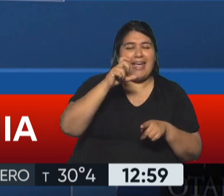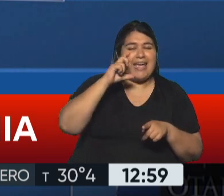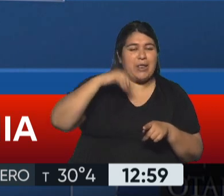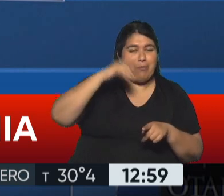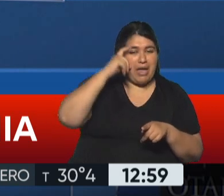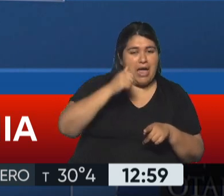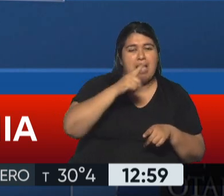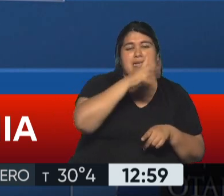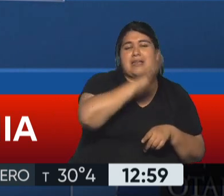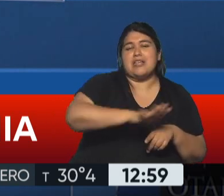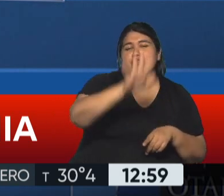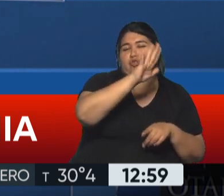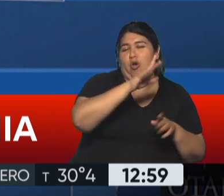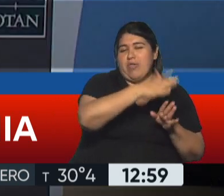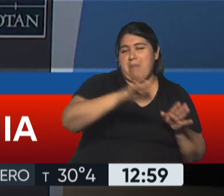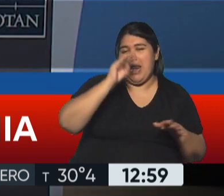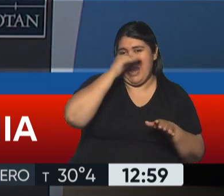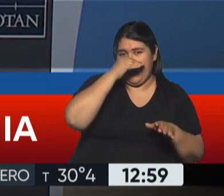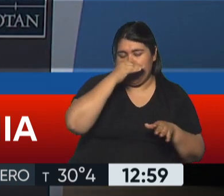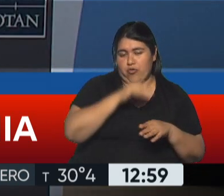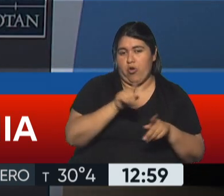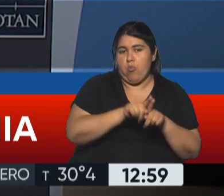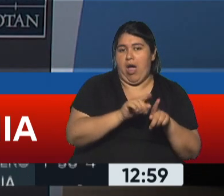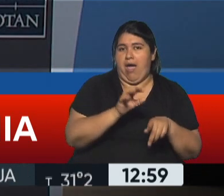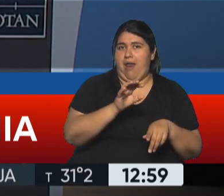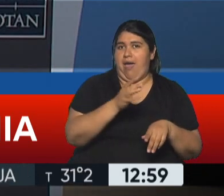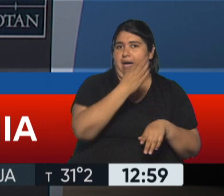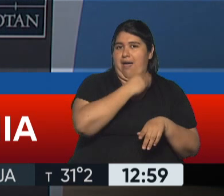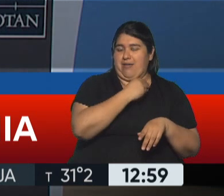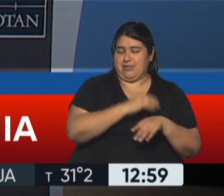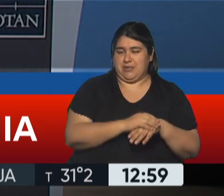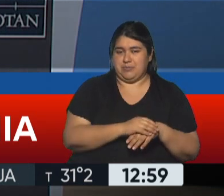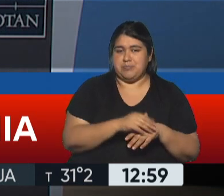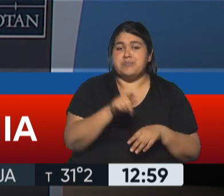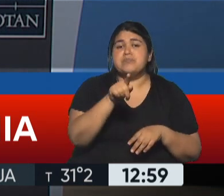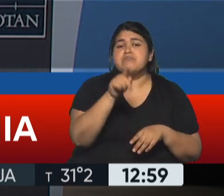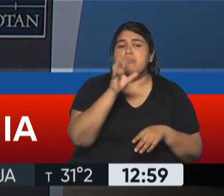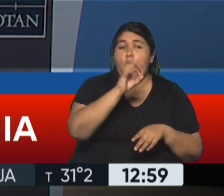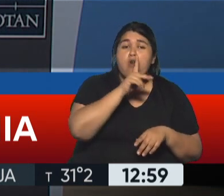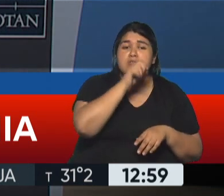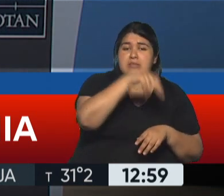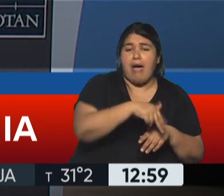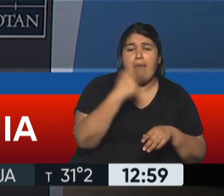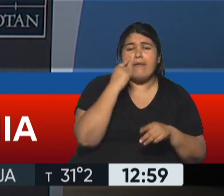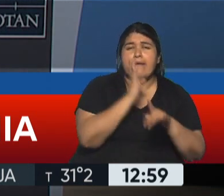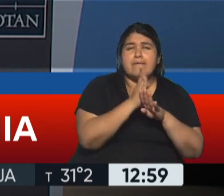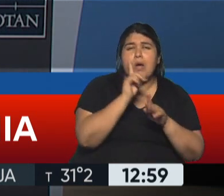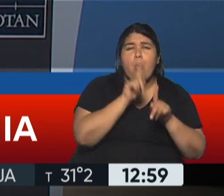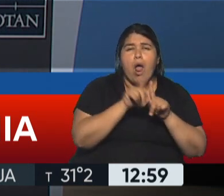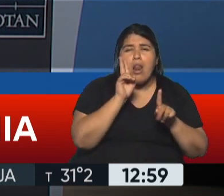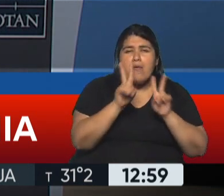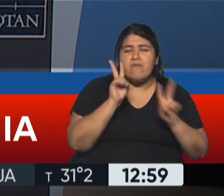region earlier this year. NATO remains vigilant. We are monitoring the situation